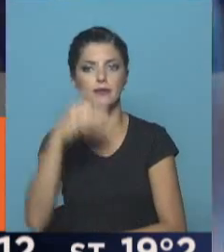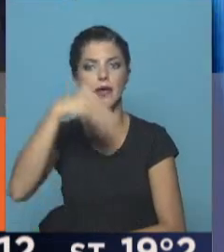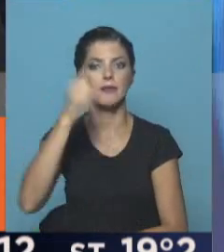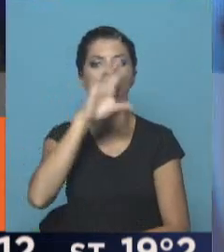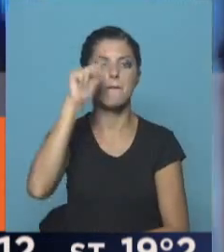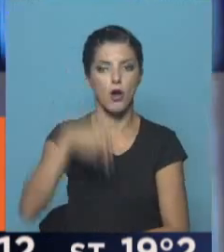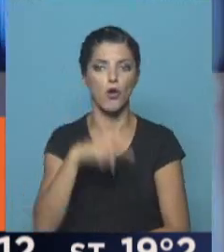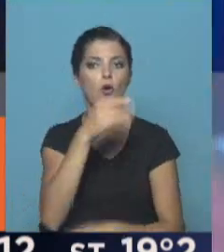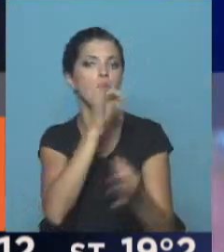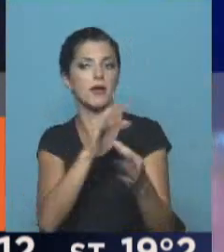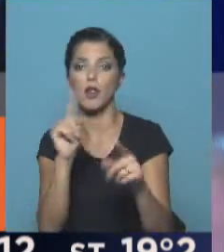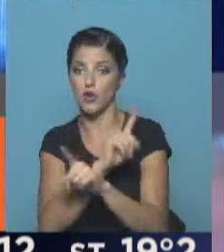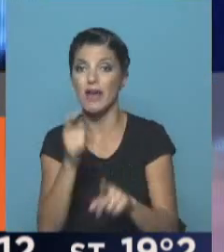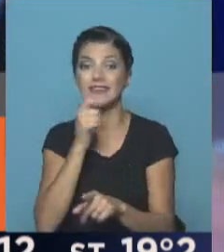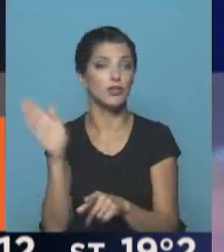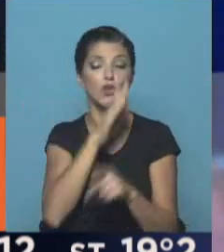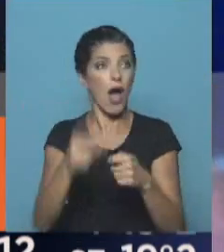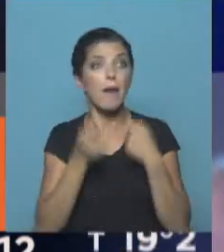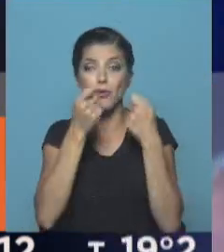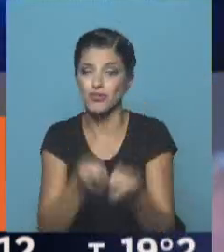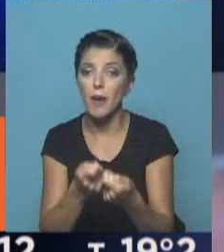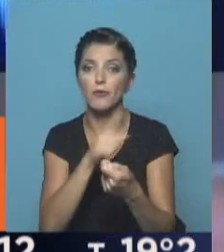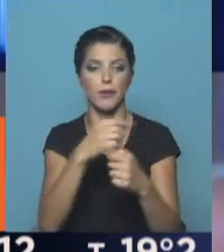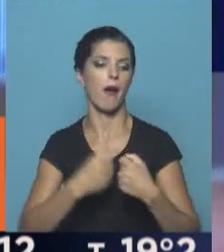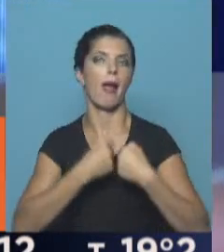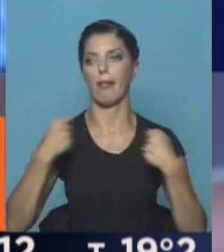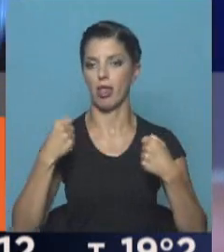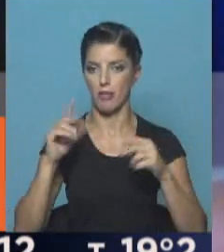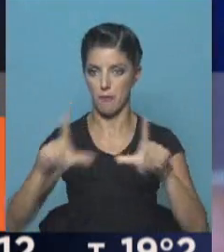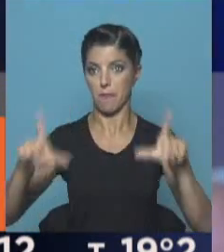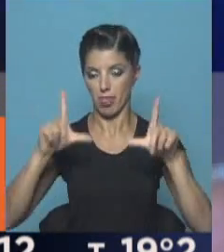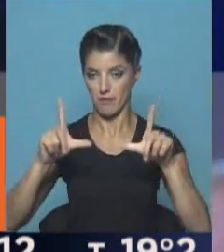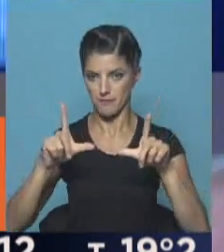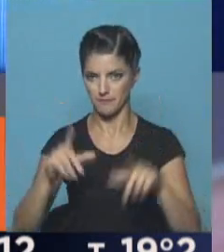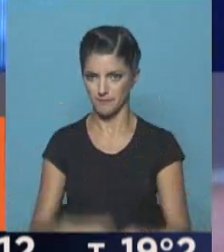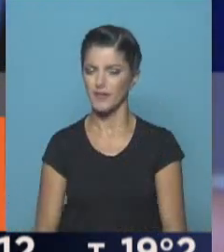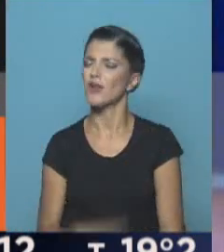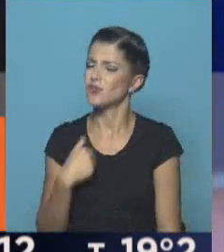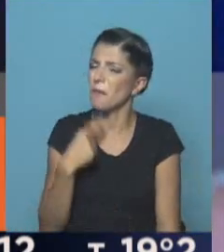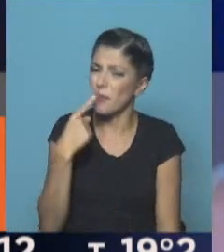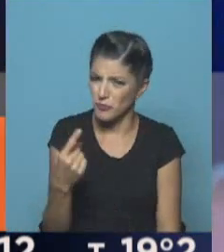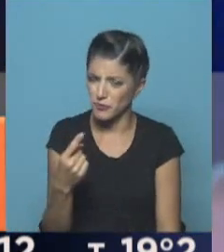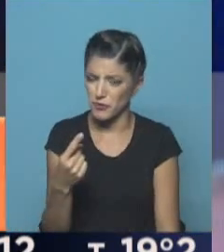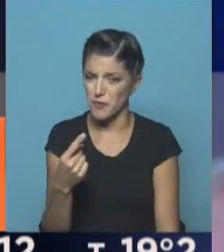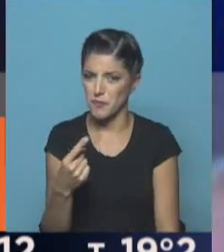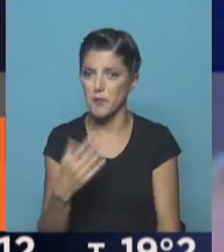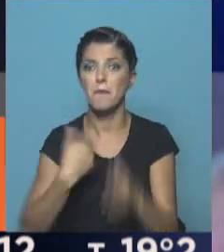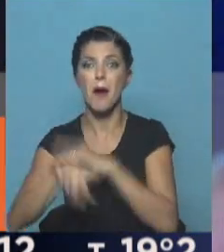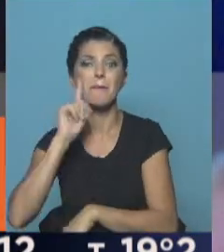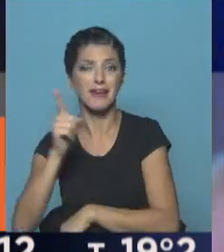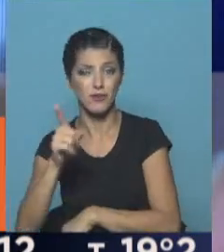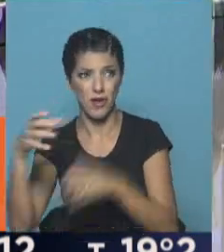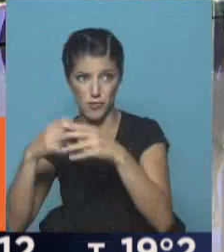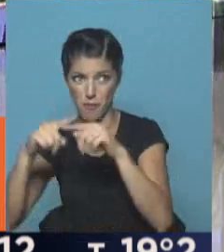de que puede hacer lo que quiere, si lo votamos demasiado se va a agrandar y demás. ¿No es más peligroso realmente que crezca la